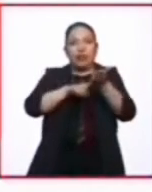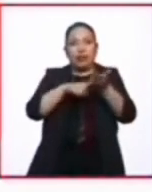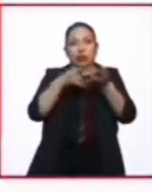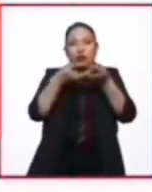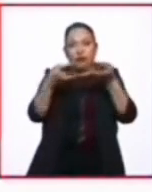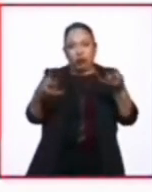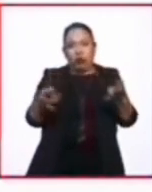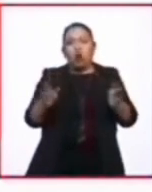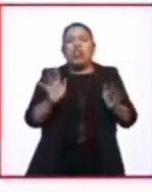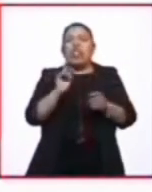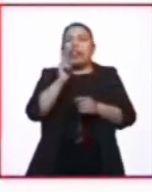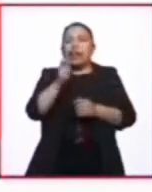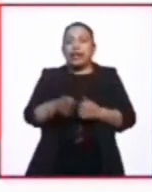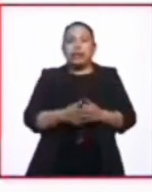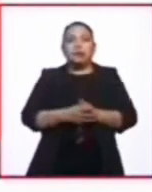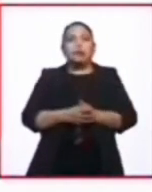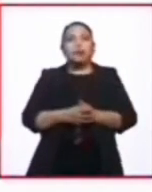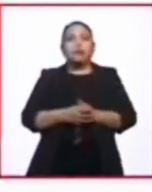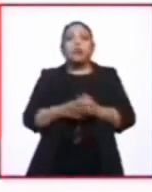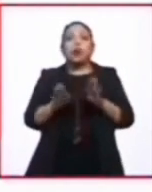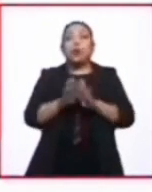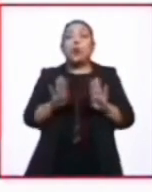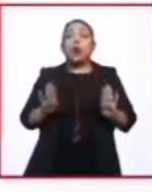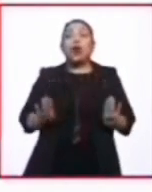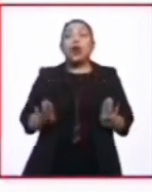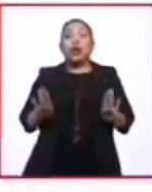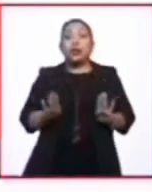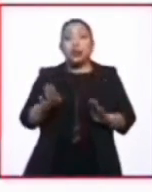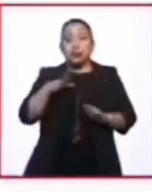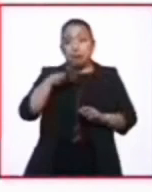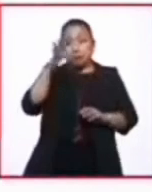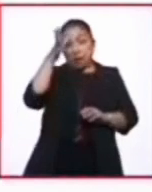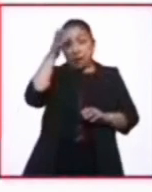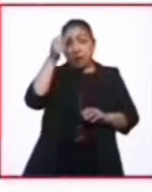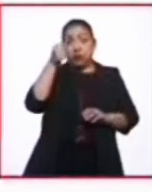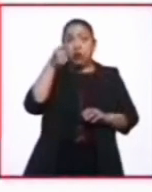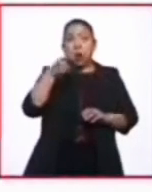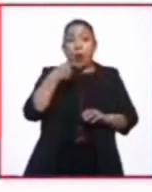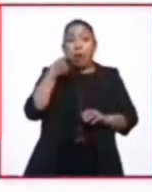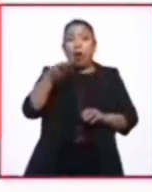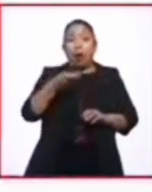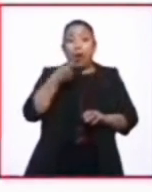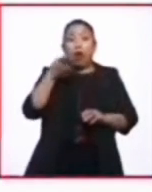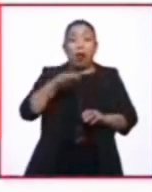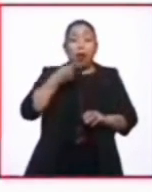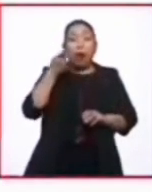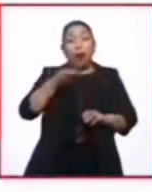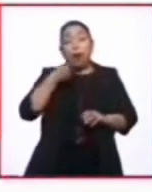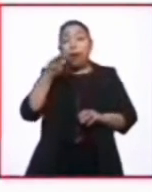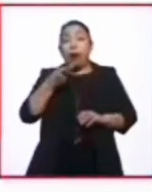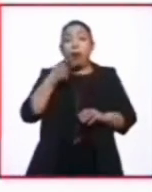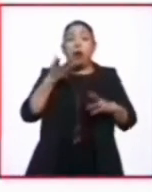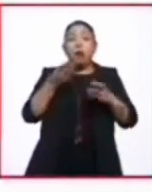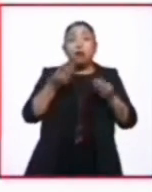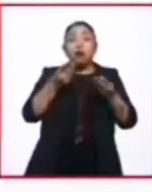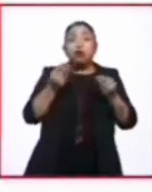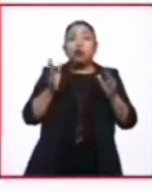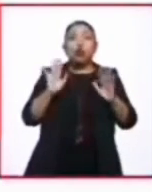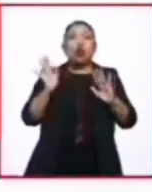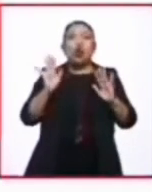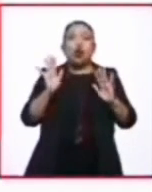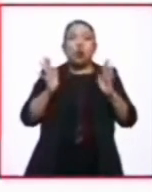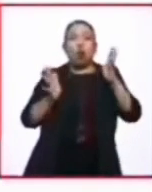del payaso mexicano, es la característica de que los payasos hablan, son parlanchines, son